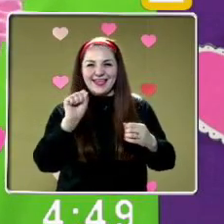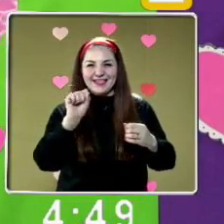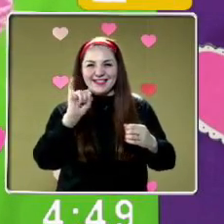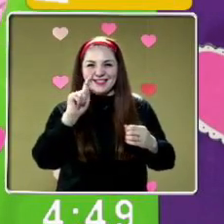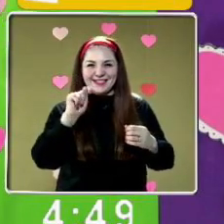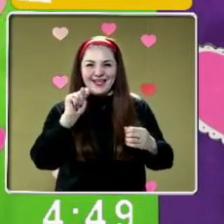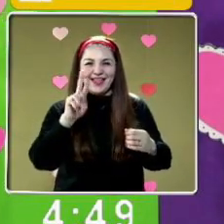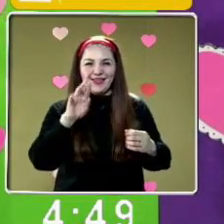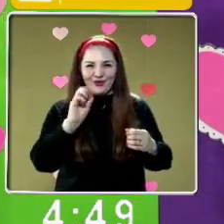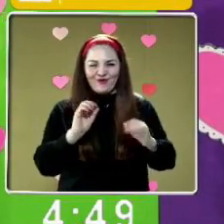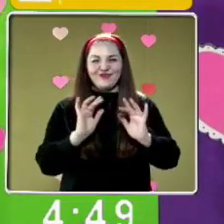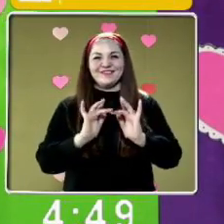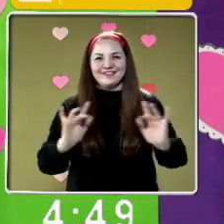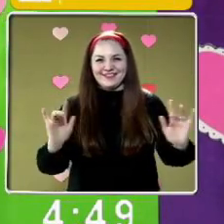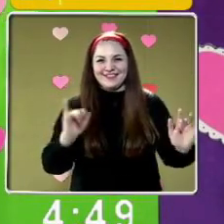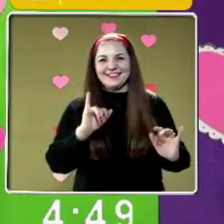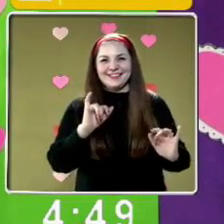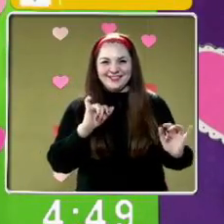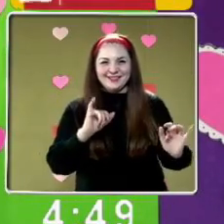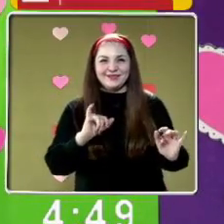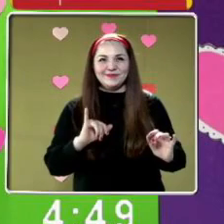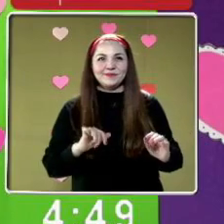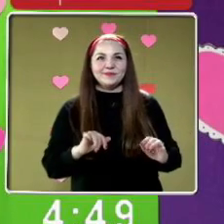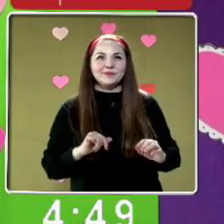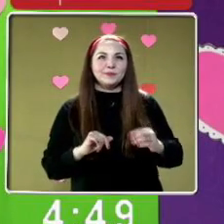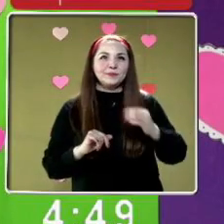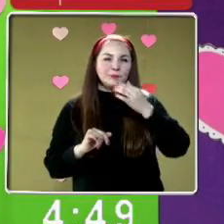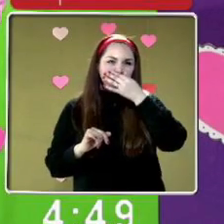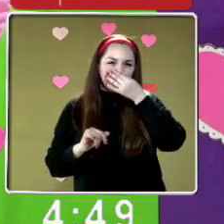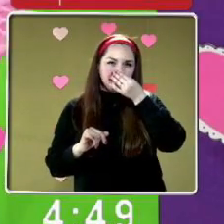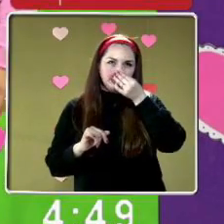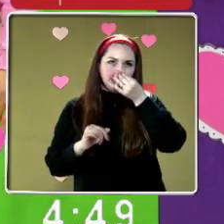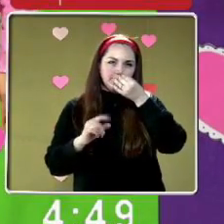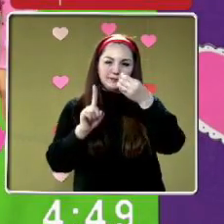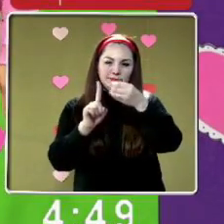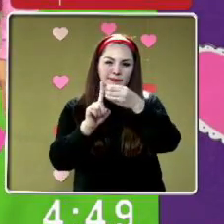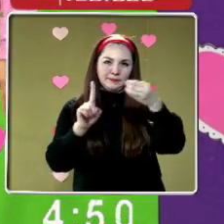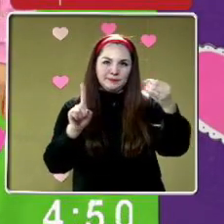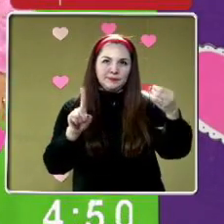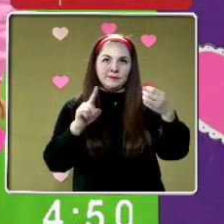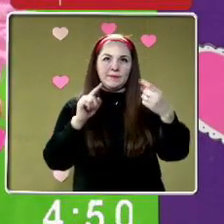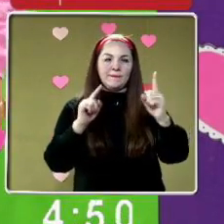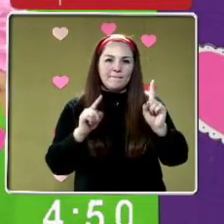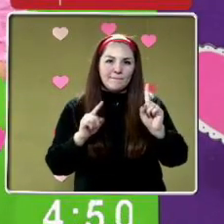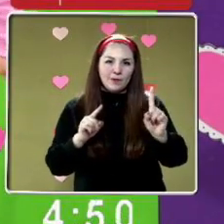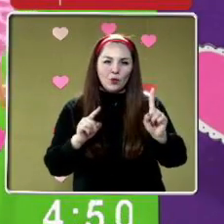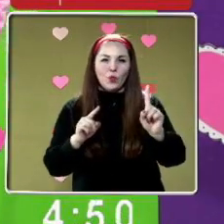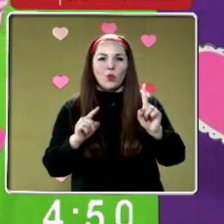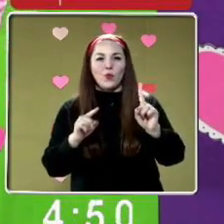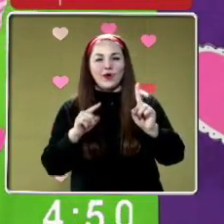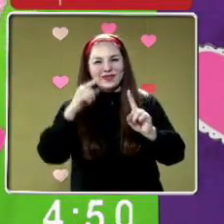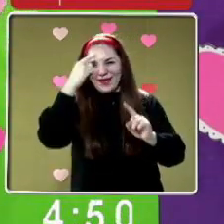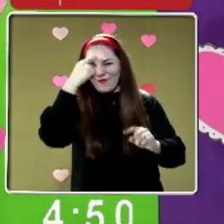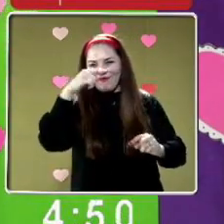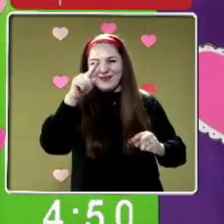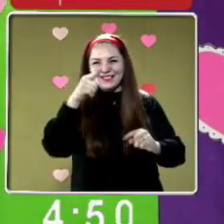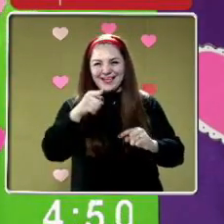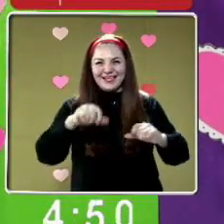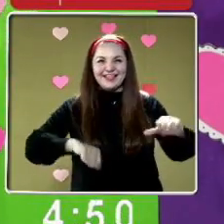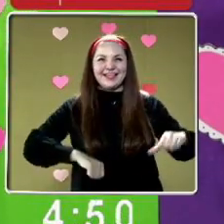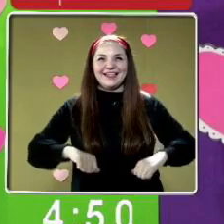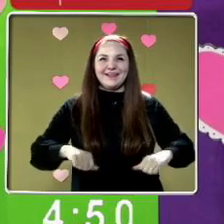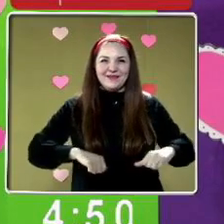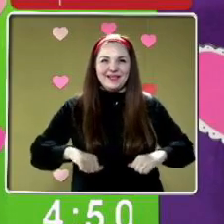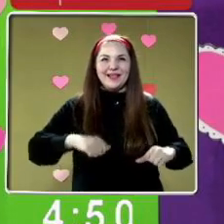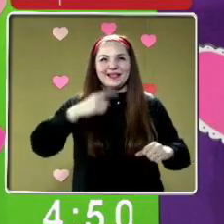fácil, hay ¿no? quien nos haya dicho, nos las están poniendo hasta en orden, maestra. Uno, tal, dos, es que está bien fácil, maestra. Sí, pero bueno,